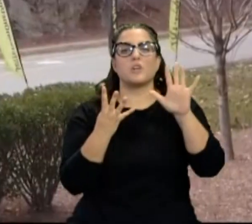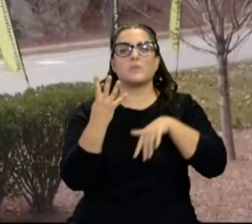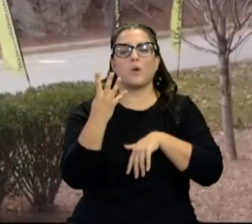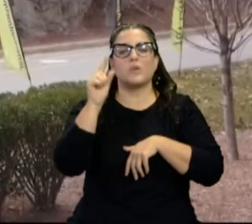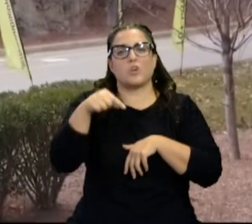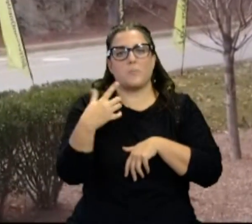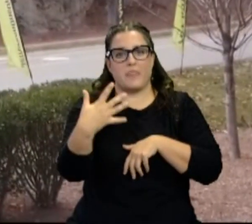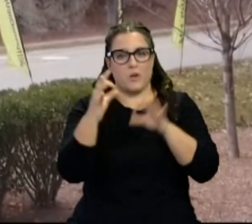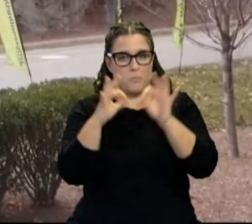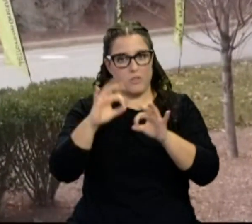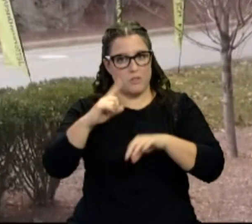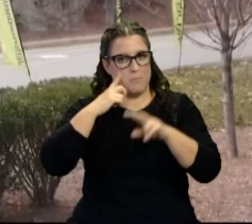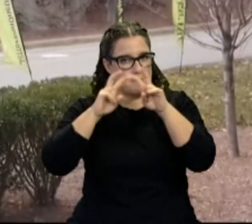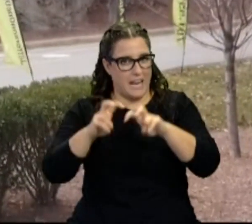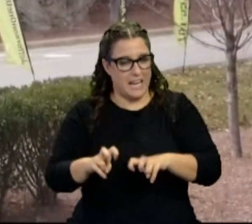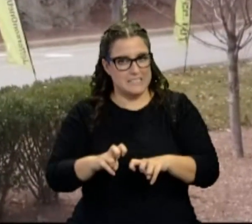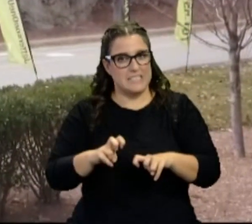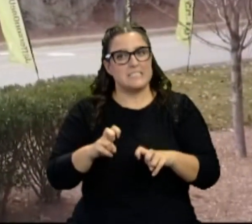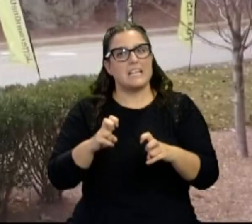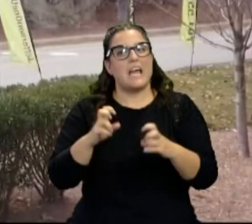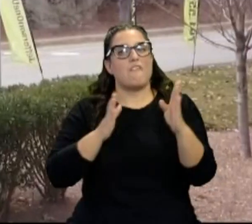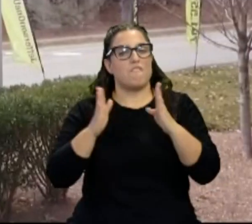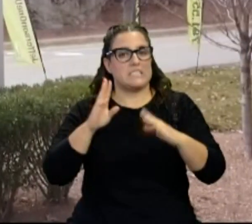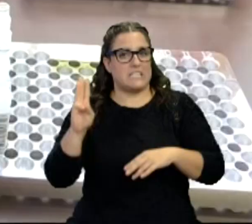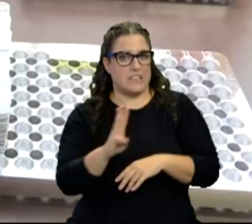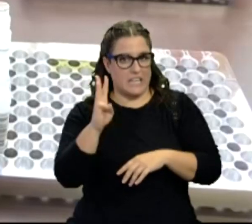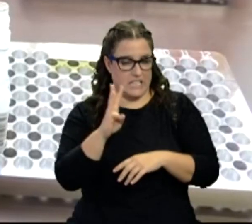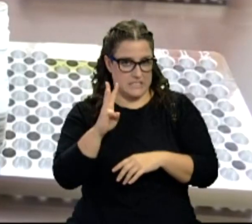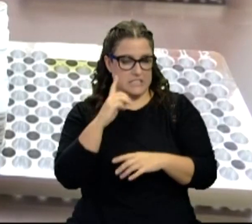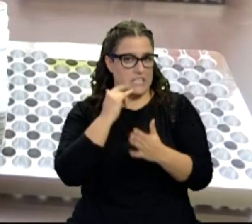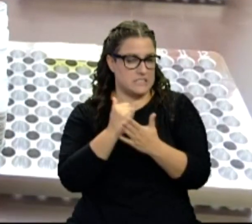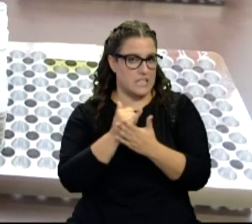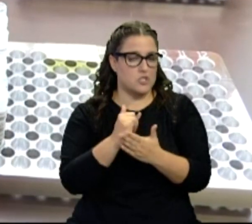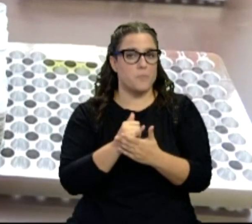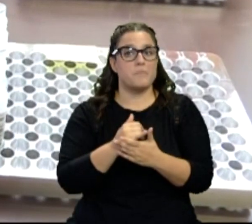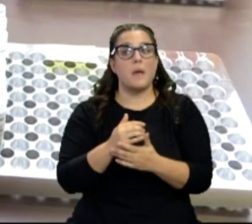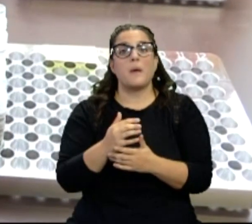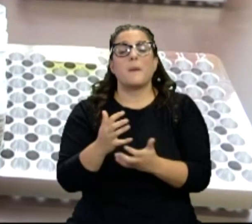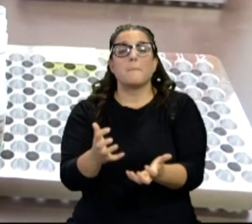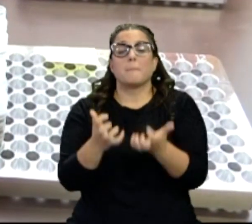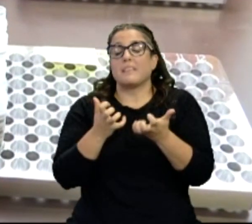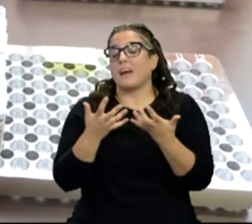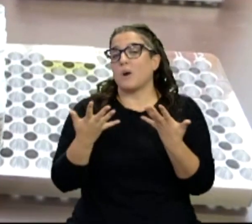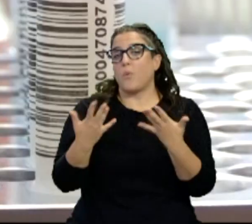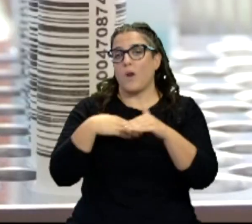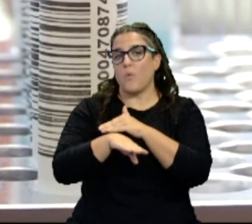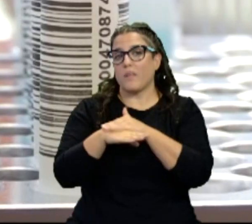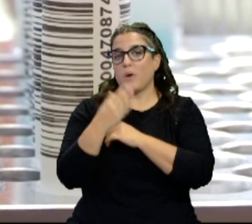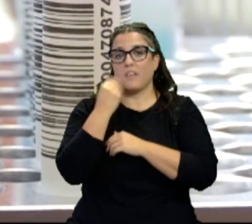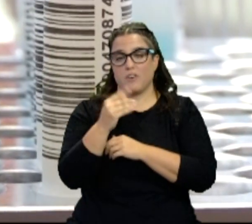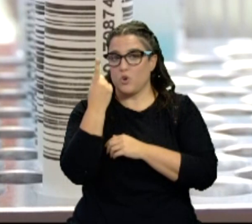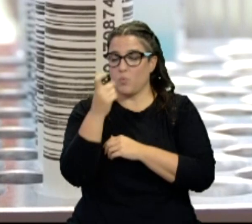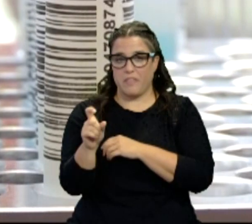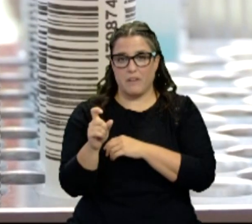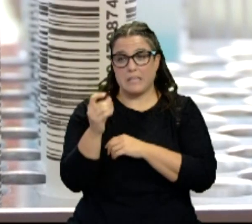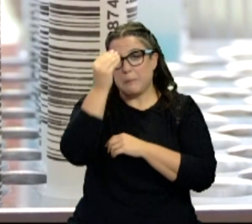en el primer análisis del ensayo en fase 3. Una de sus principales ventajas es que no necesita un almacenamiento en frío.